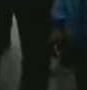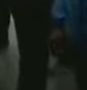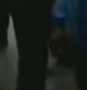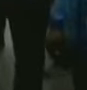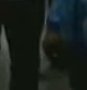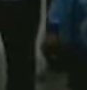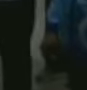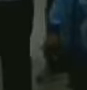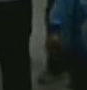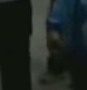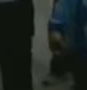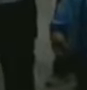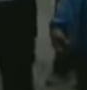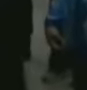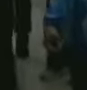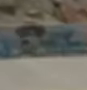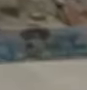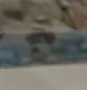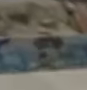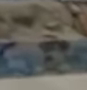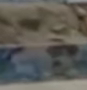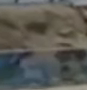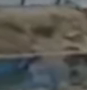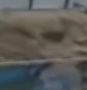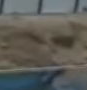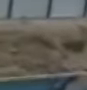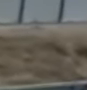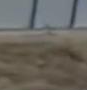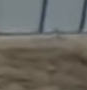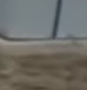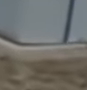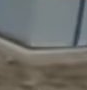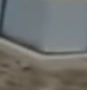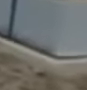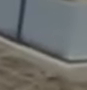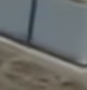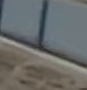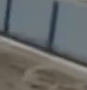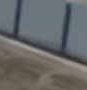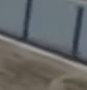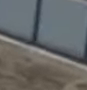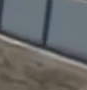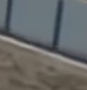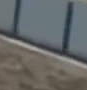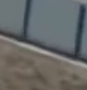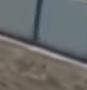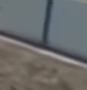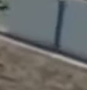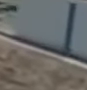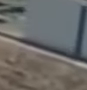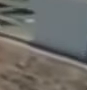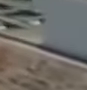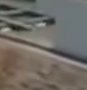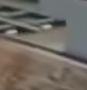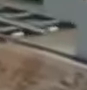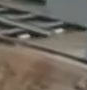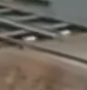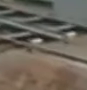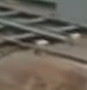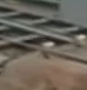de fiesta porque vengo a supervisar la puesta en